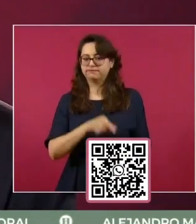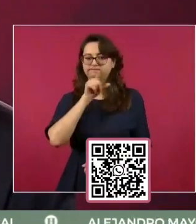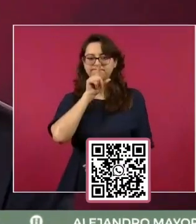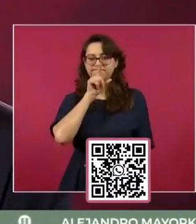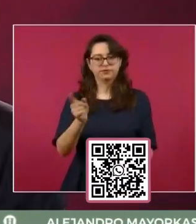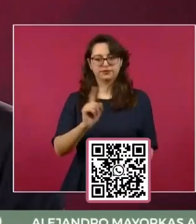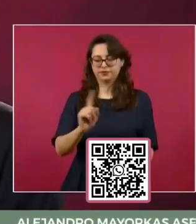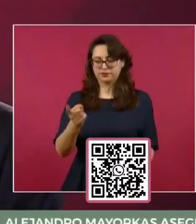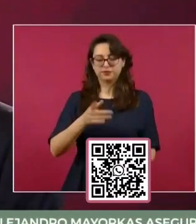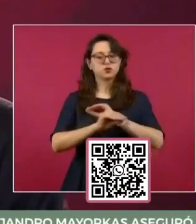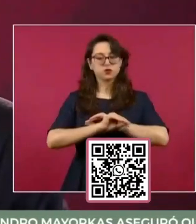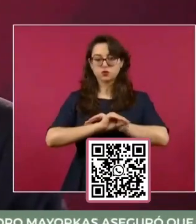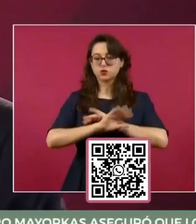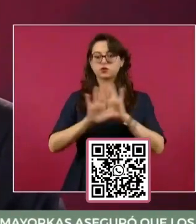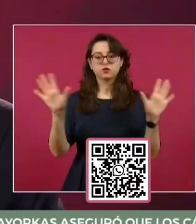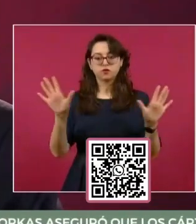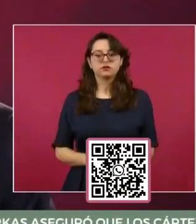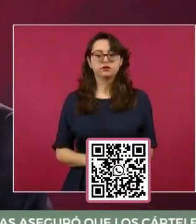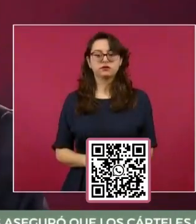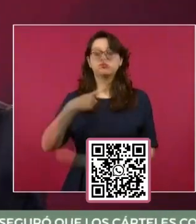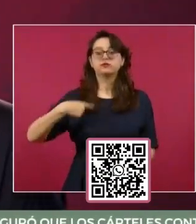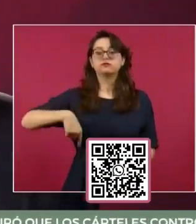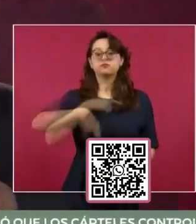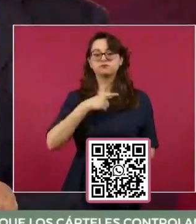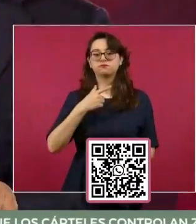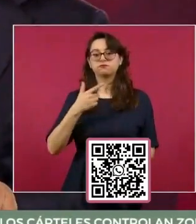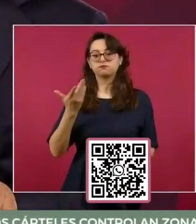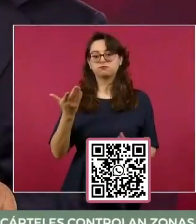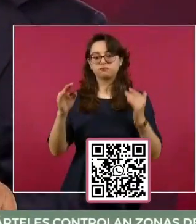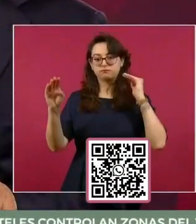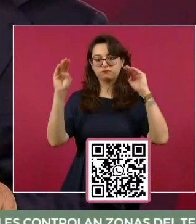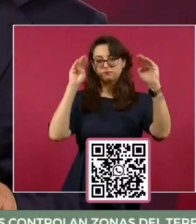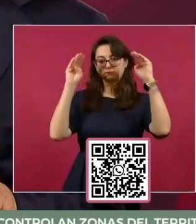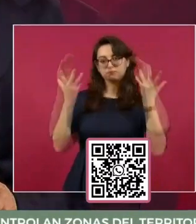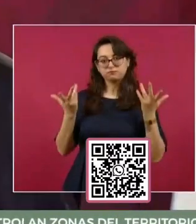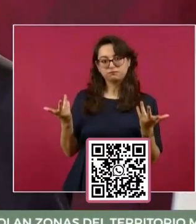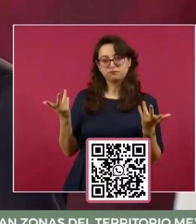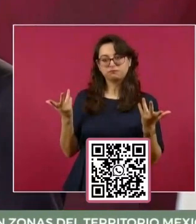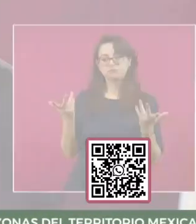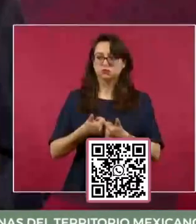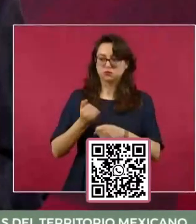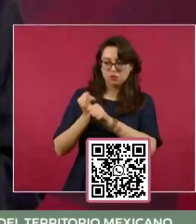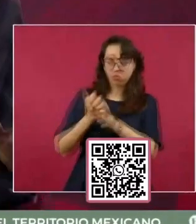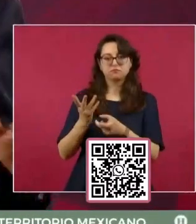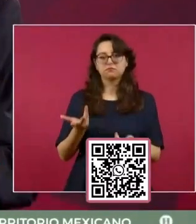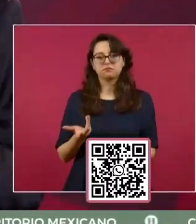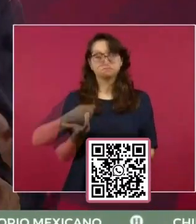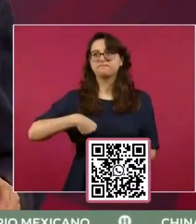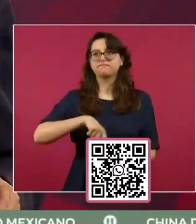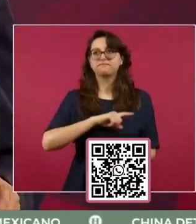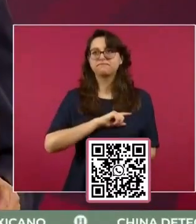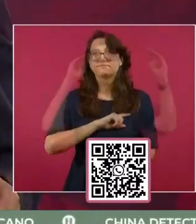No vamos nosotros de ninguna manera a actuar de manera en forma injusta. No hay